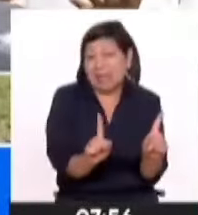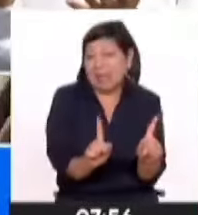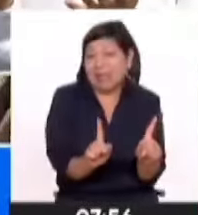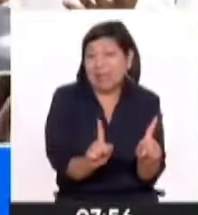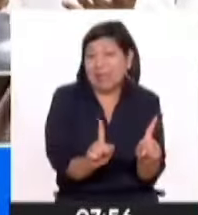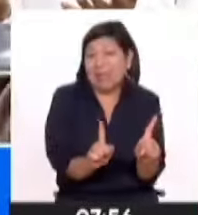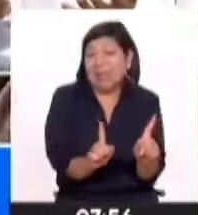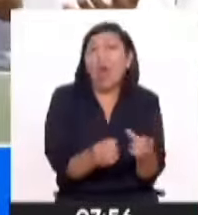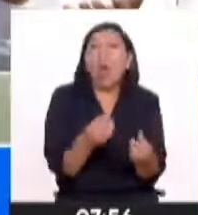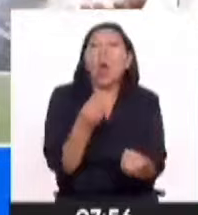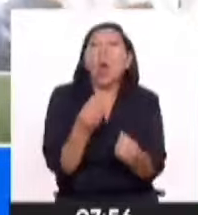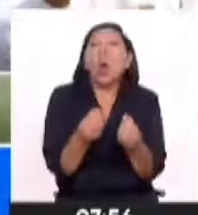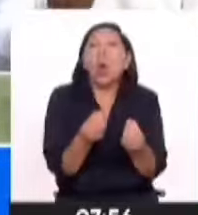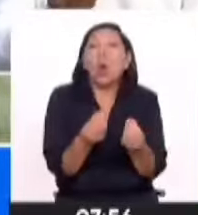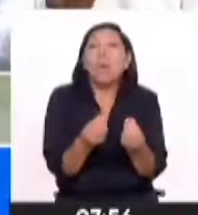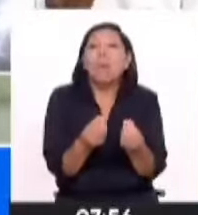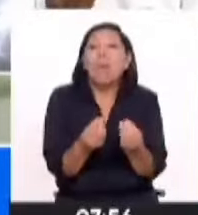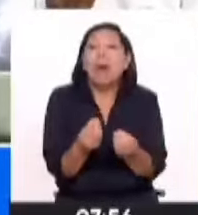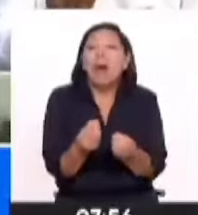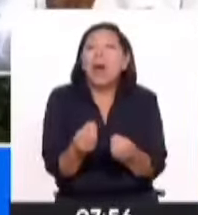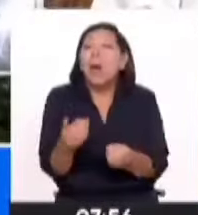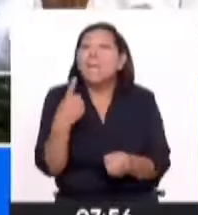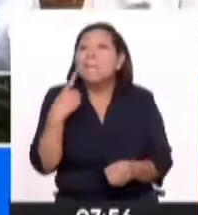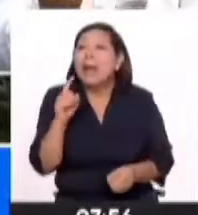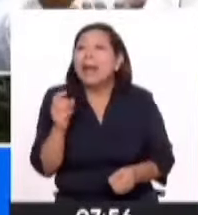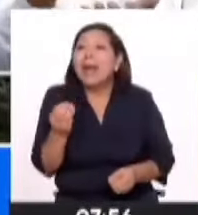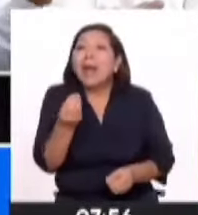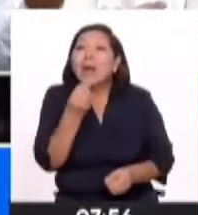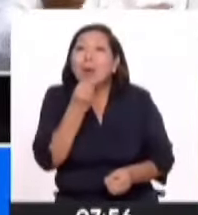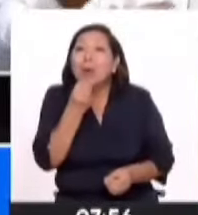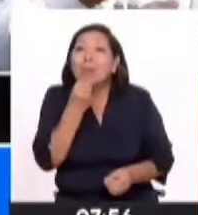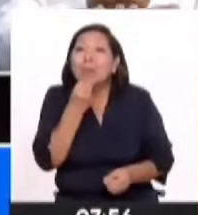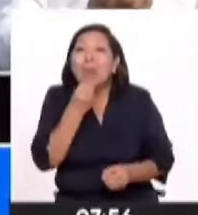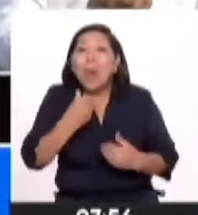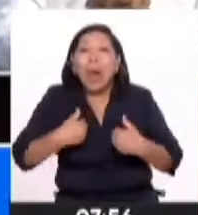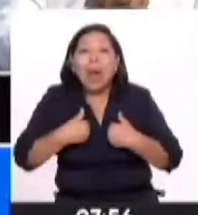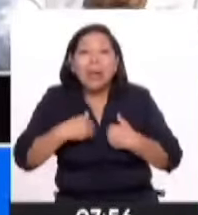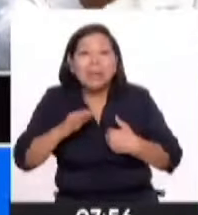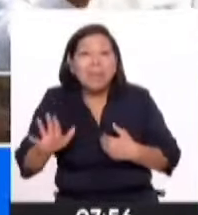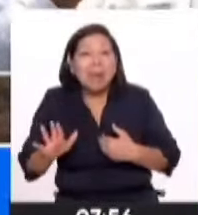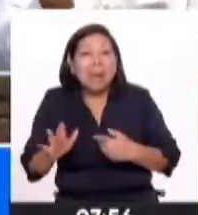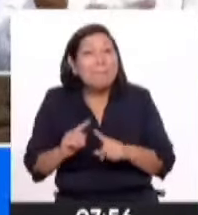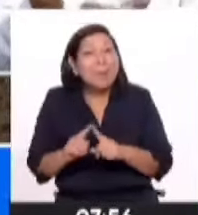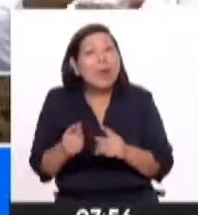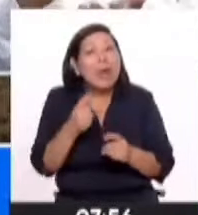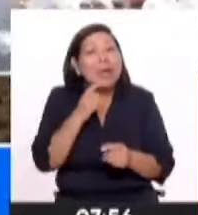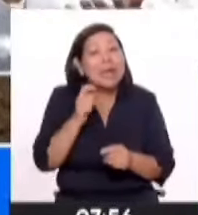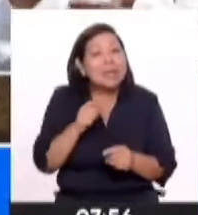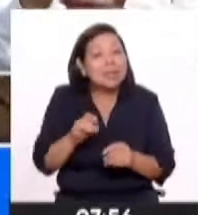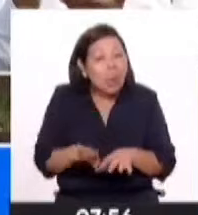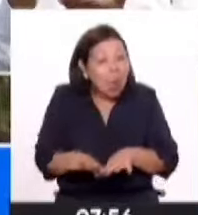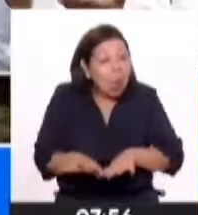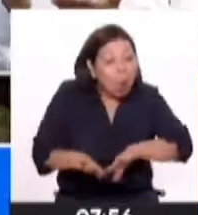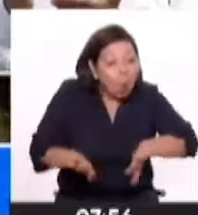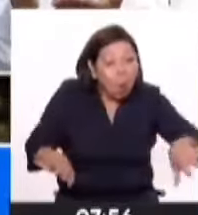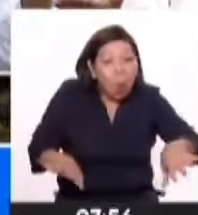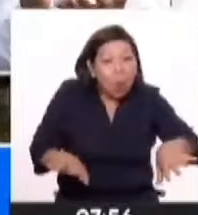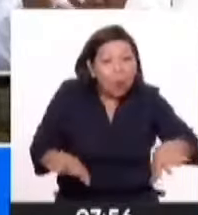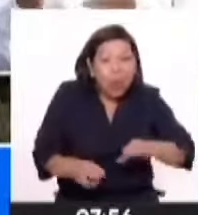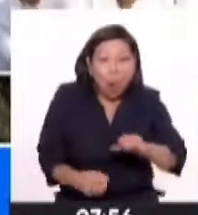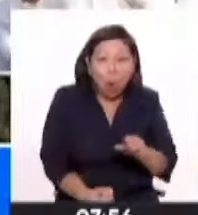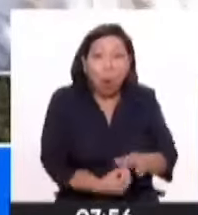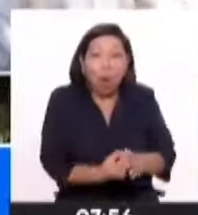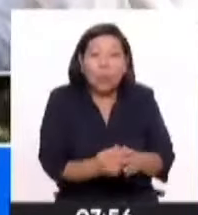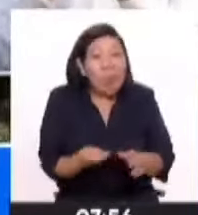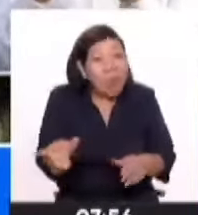este cultivo de alfalfa, que es vital para proveer de alimentos, no responde a suelos ácidos. Ellos requieren suelos alcalinos